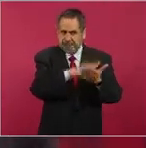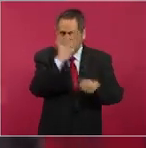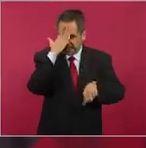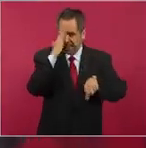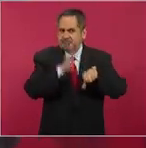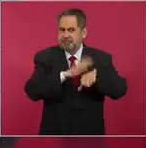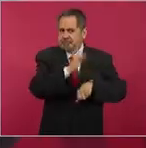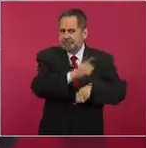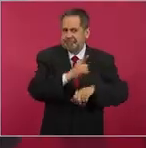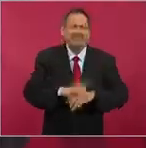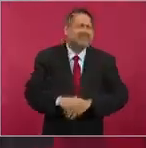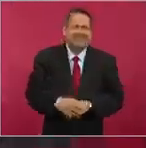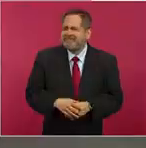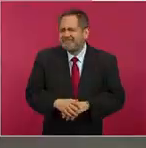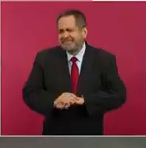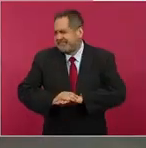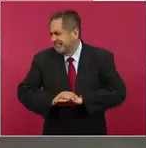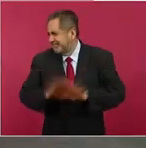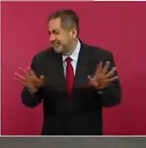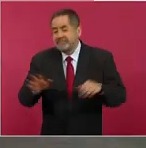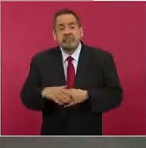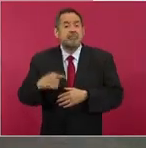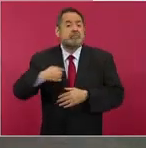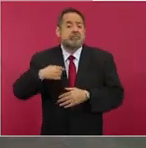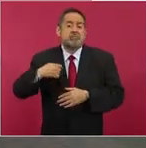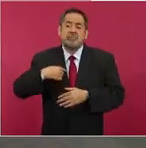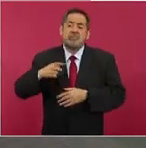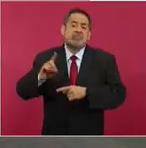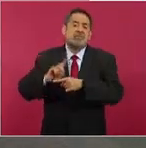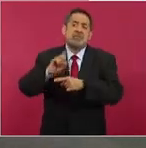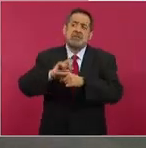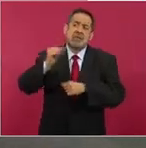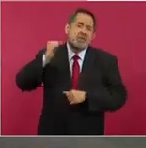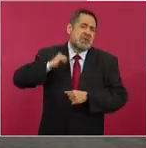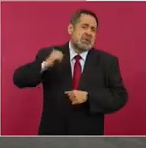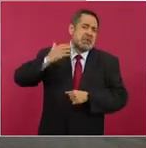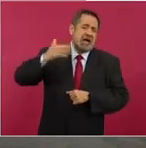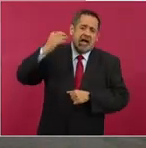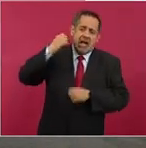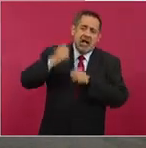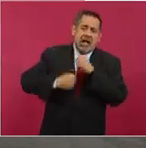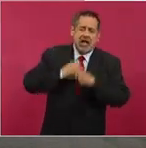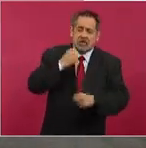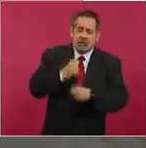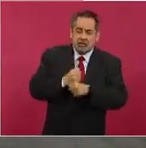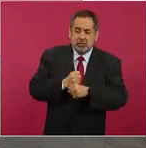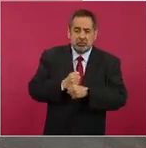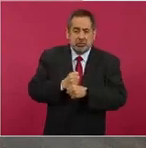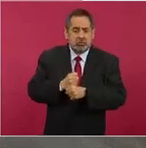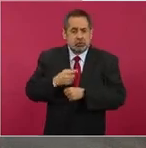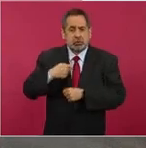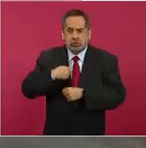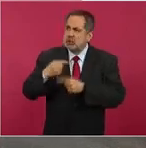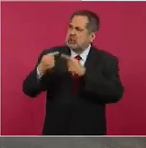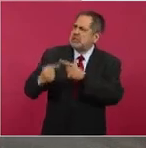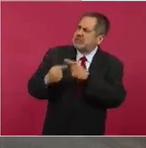Si luchamos contra eso desde hace años, que luchábamos porque